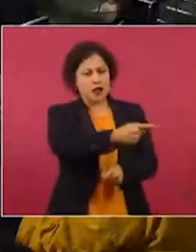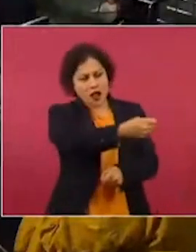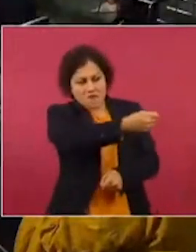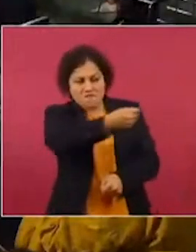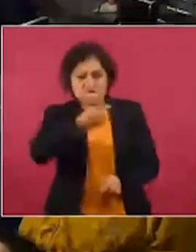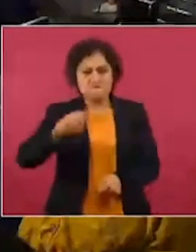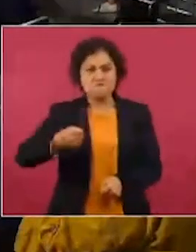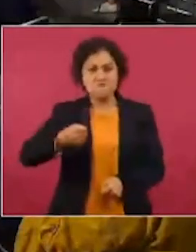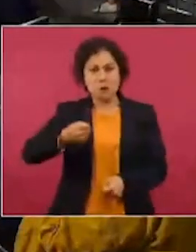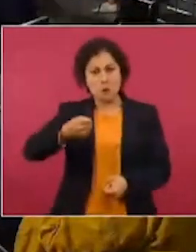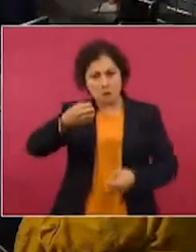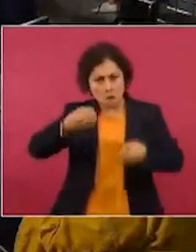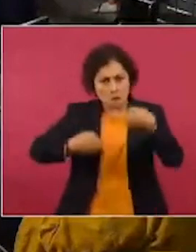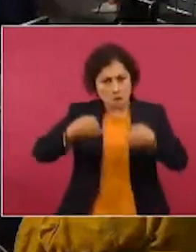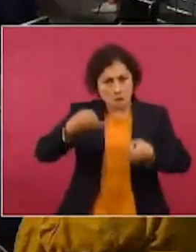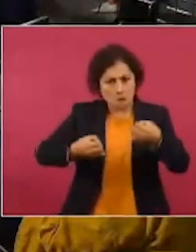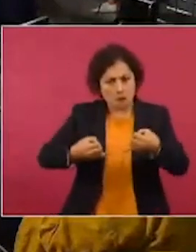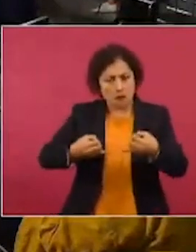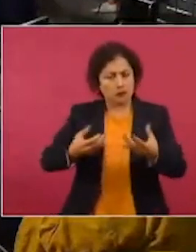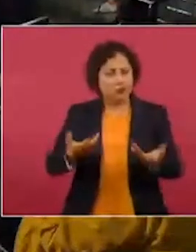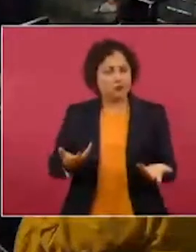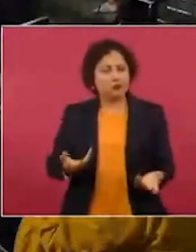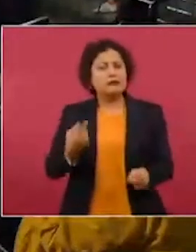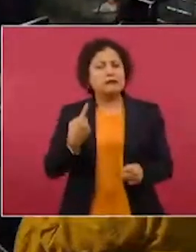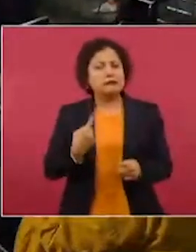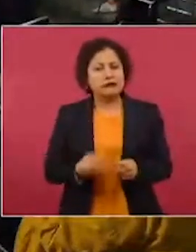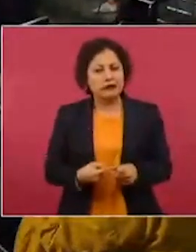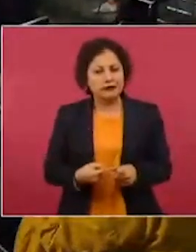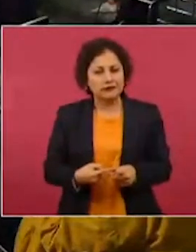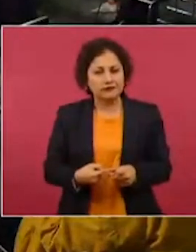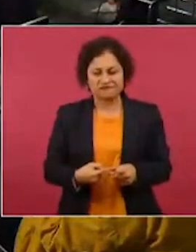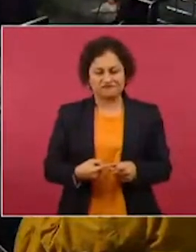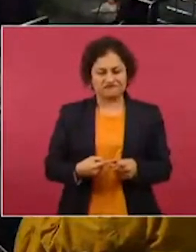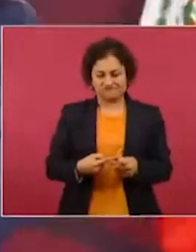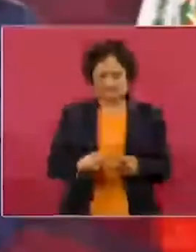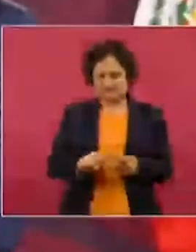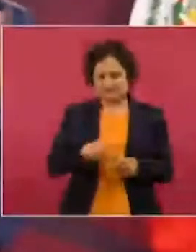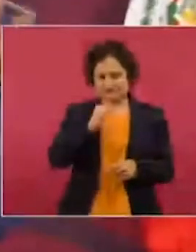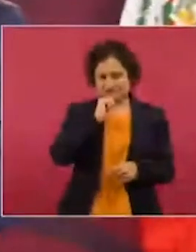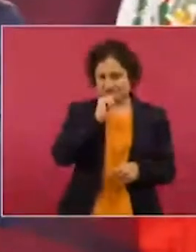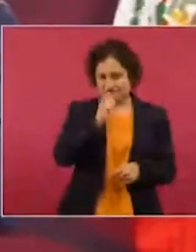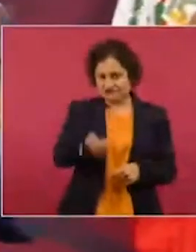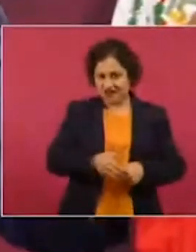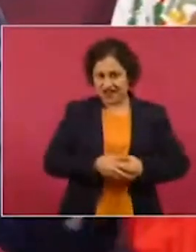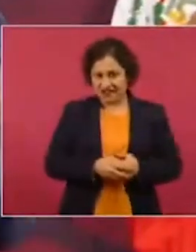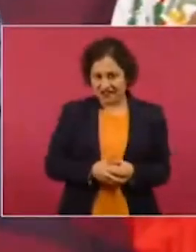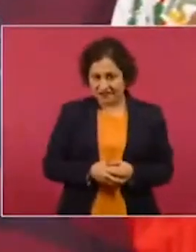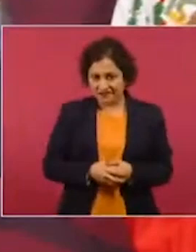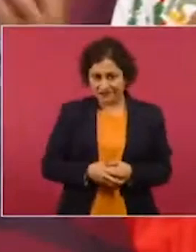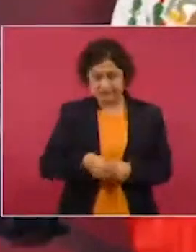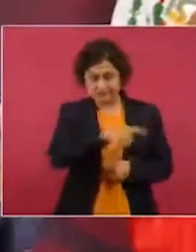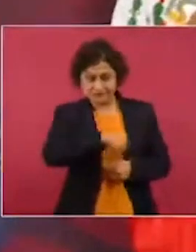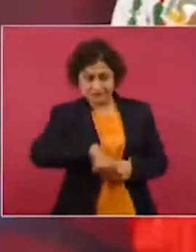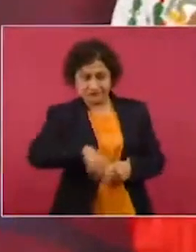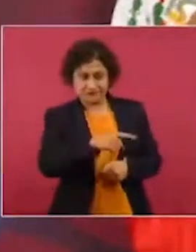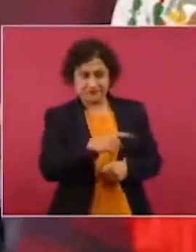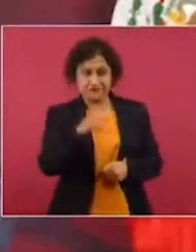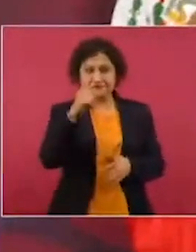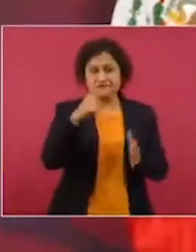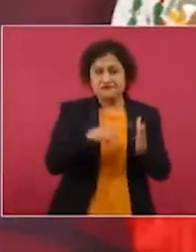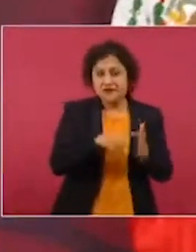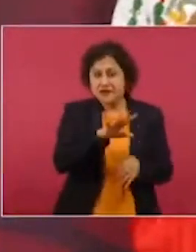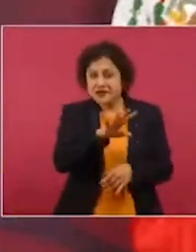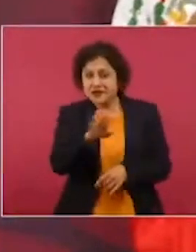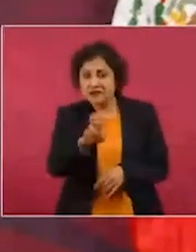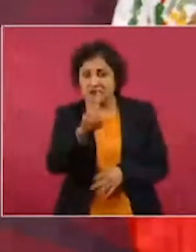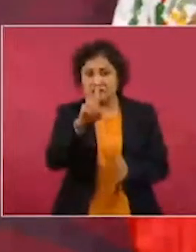una baja de de empleos porque sigue existiendo el outsourcing a pesar de que ya hay este pues ley que